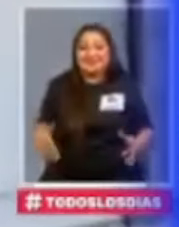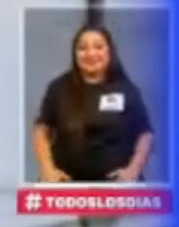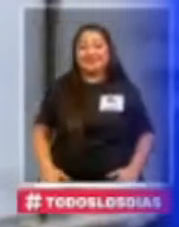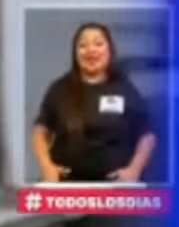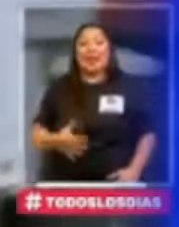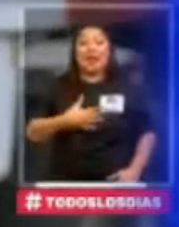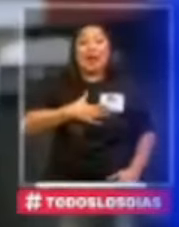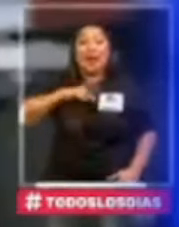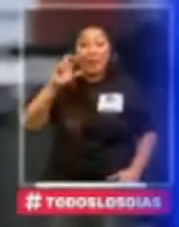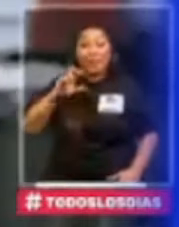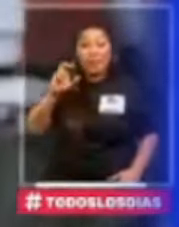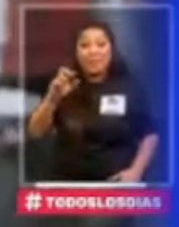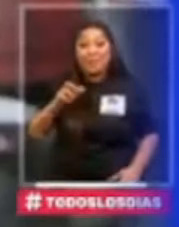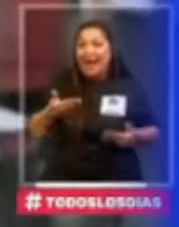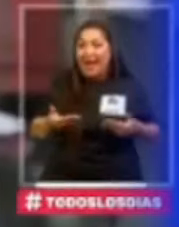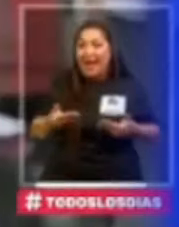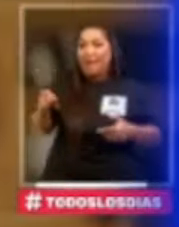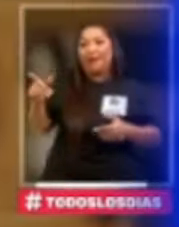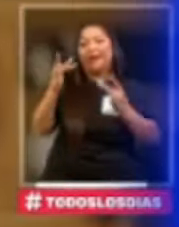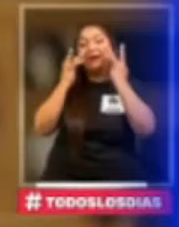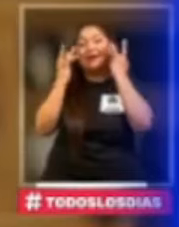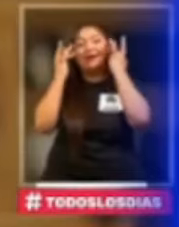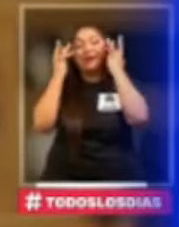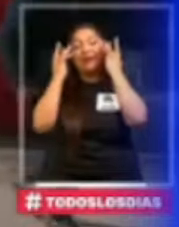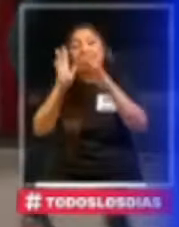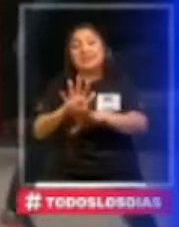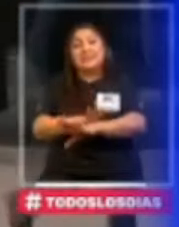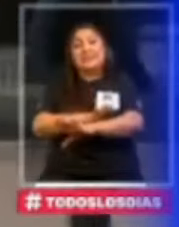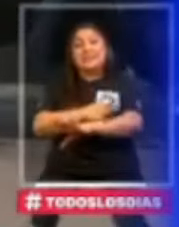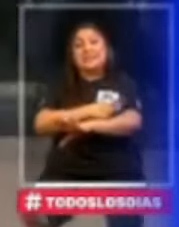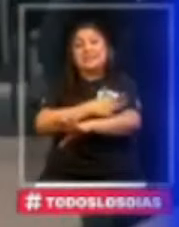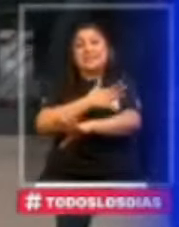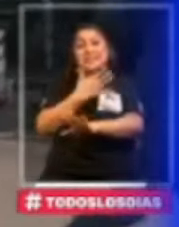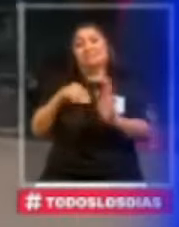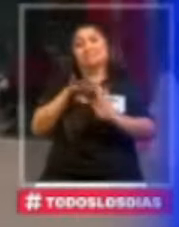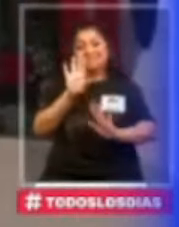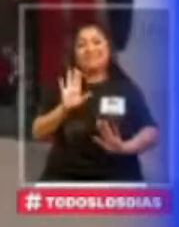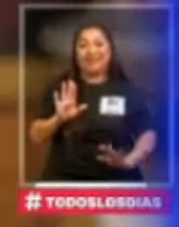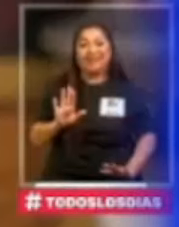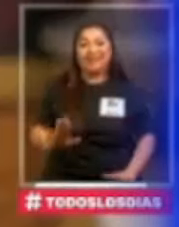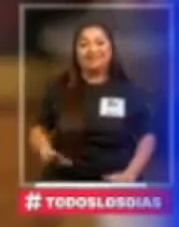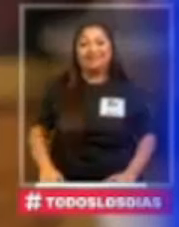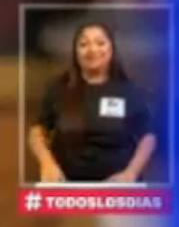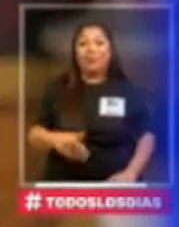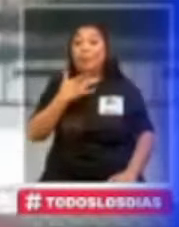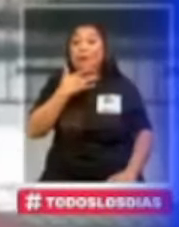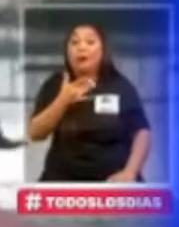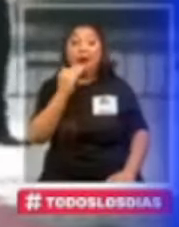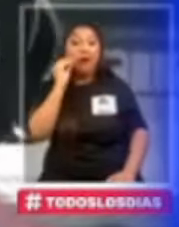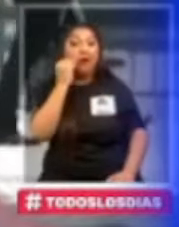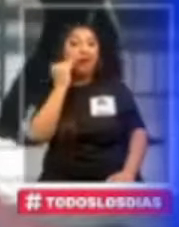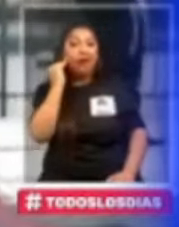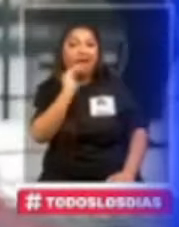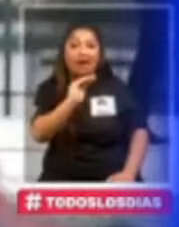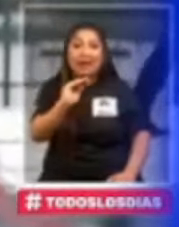Mi papá ahora está mucho más alegre, más sensible. Su nieta le ha dado esa fuerza de que